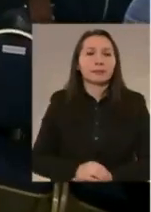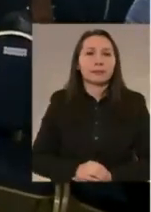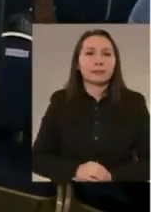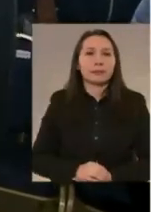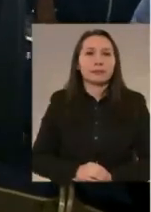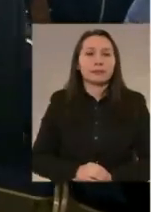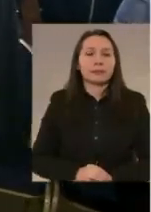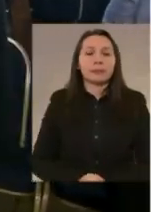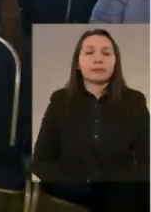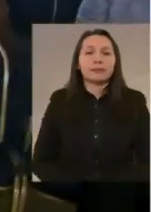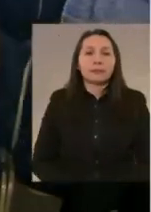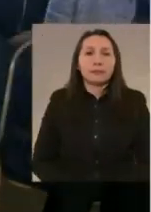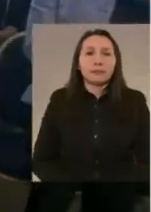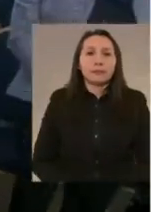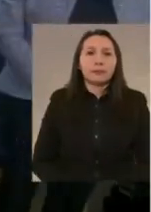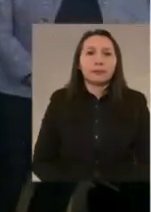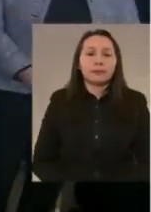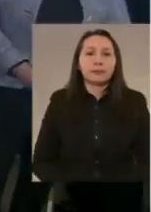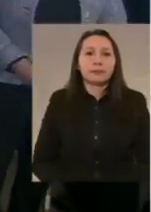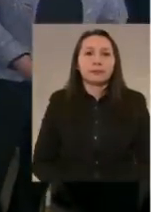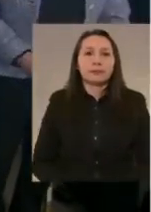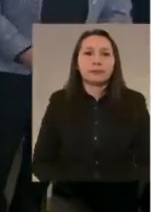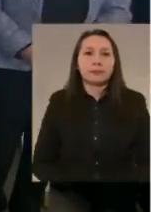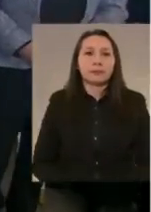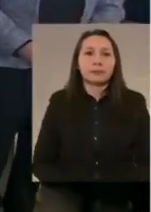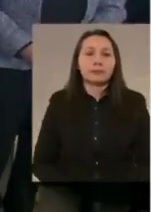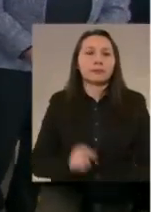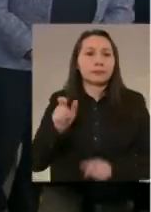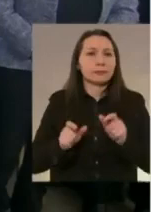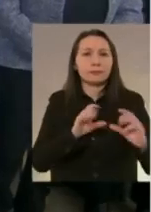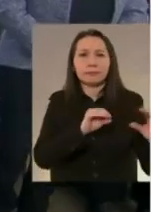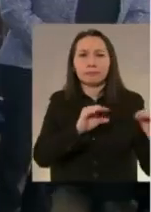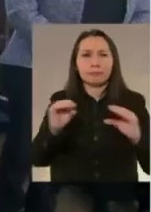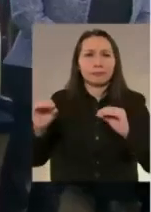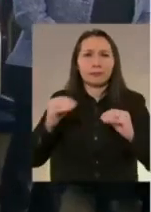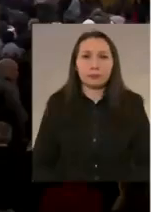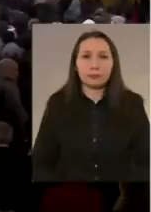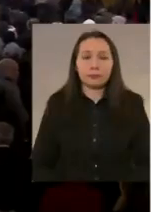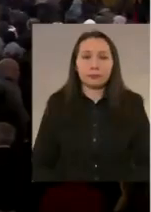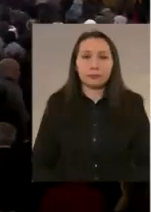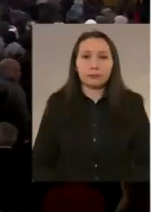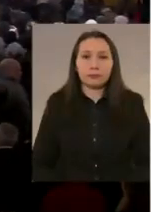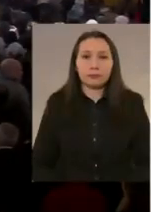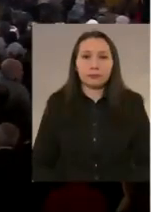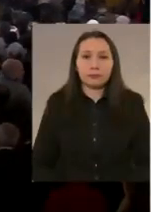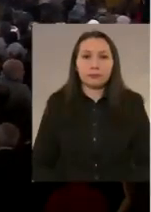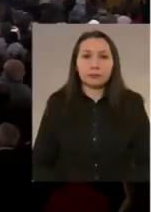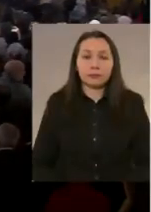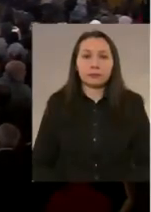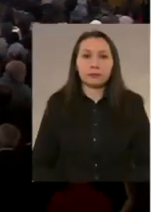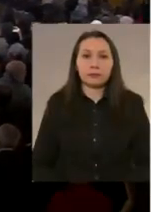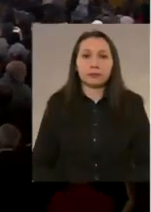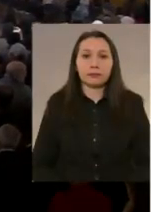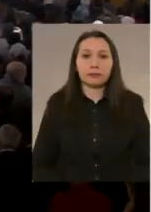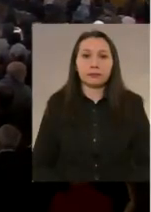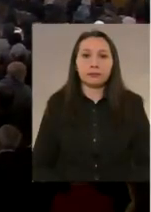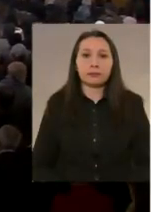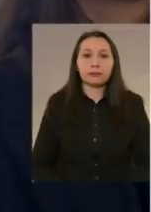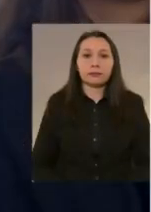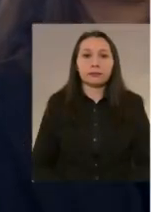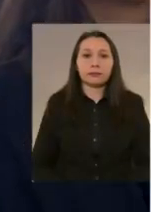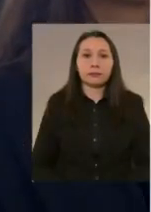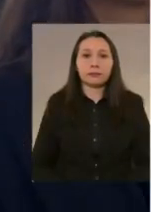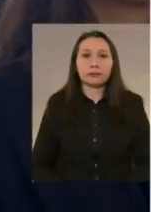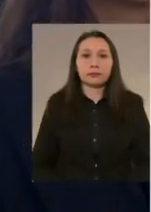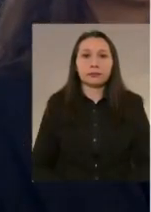perdimos y nos costó tanto dolor, sangre y miedo recuperar. Hoy día tenemos libertad y democracia y lo